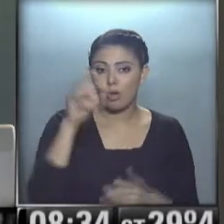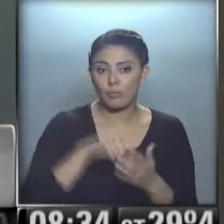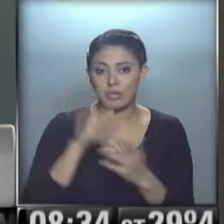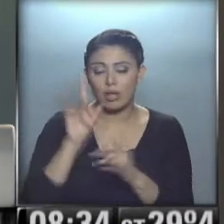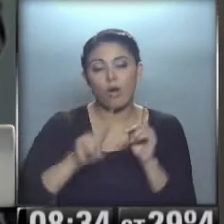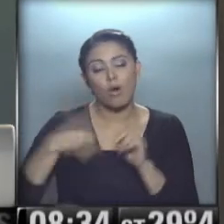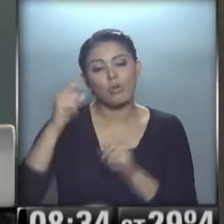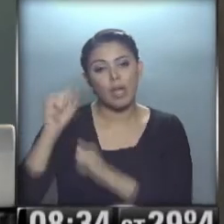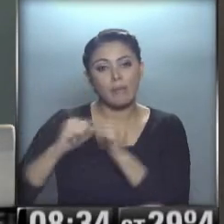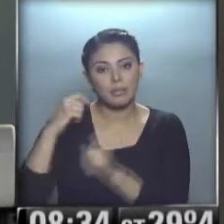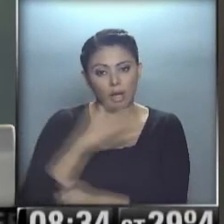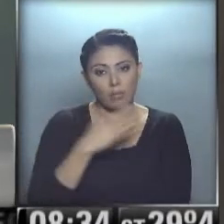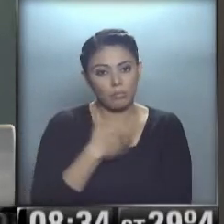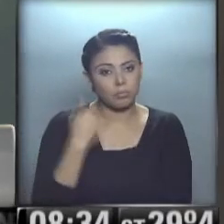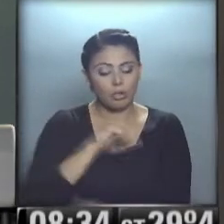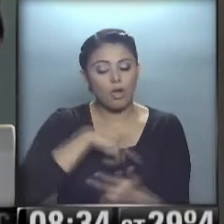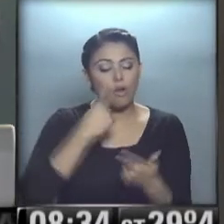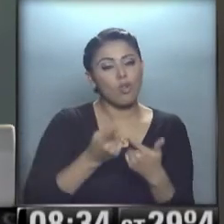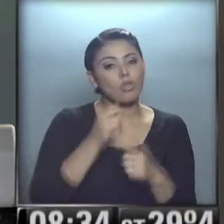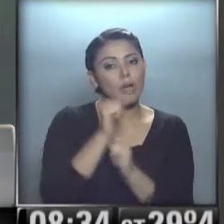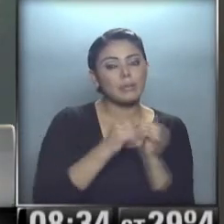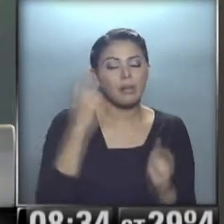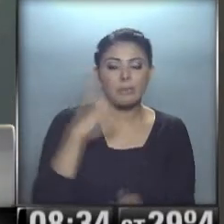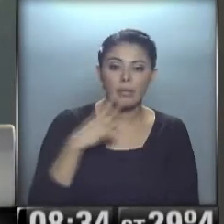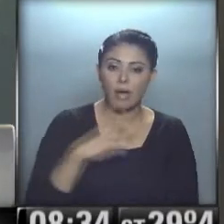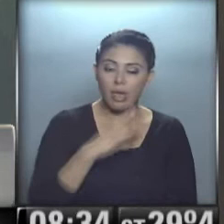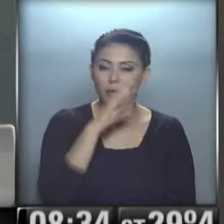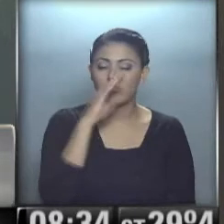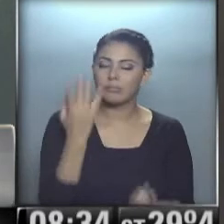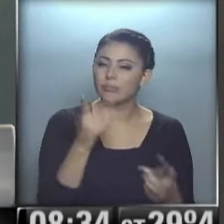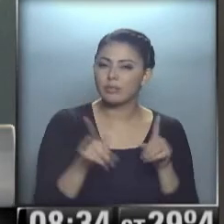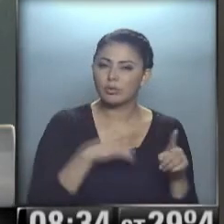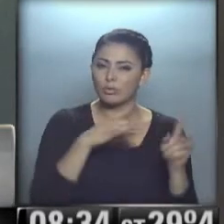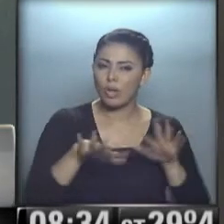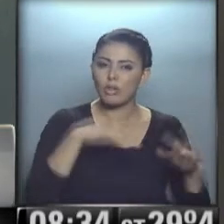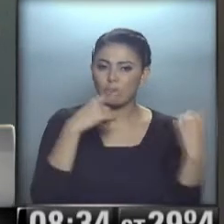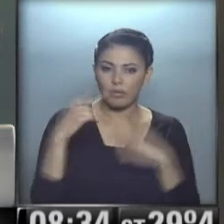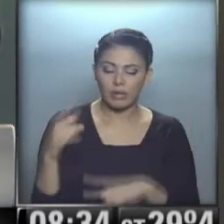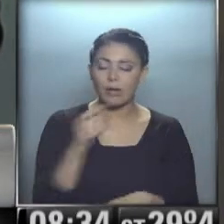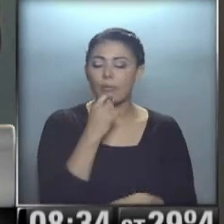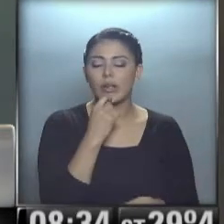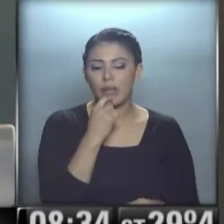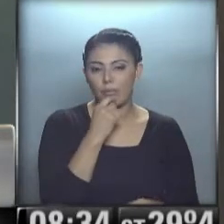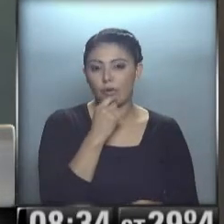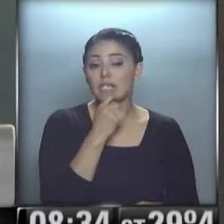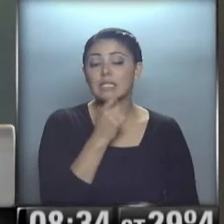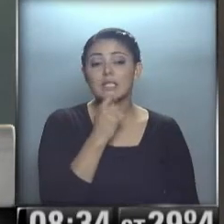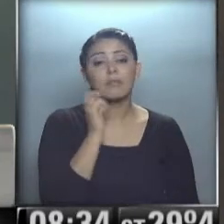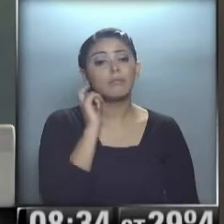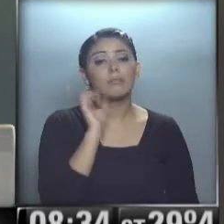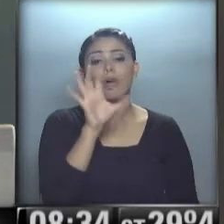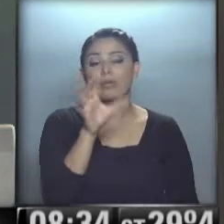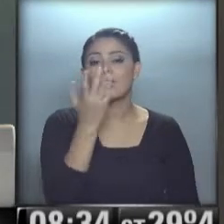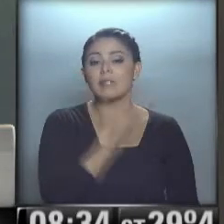a empresas públicas, en otras a empresas privadas. O sea que hay situaciones distintas. Pero, por ejemplo, si uno advierte provincia